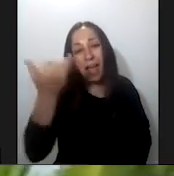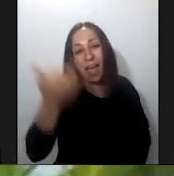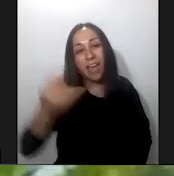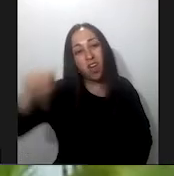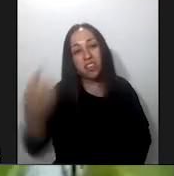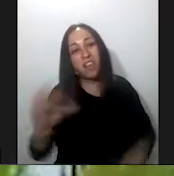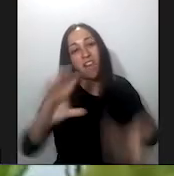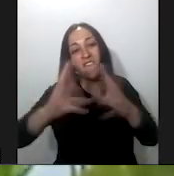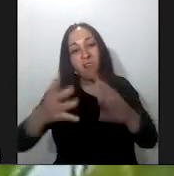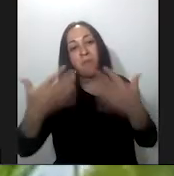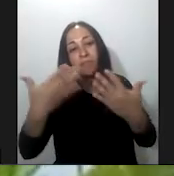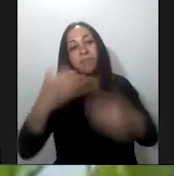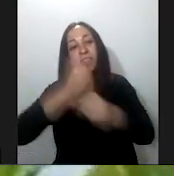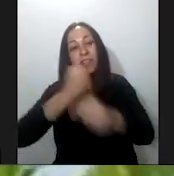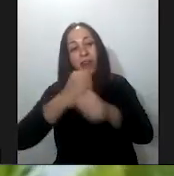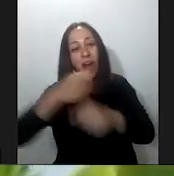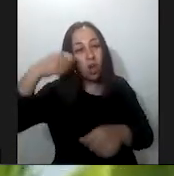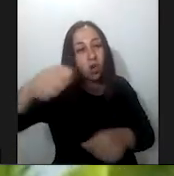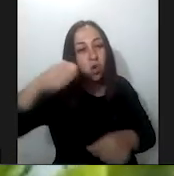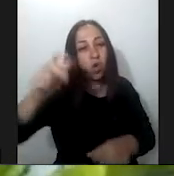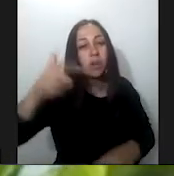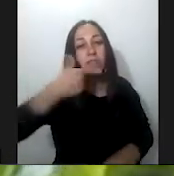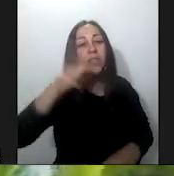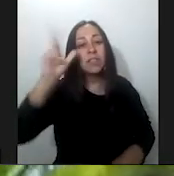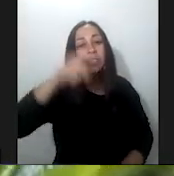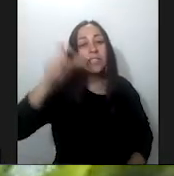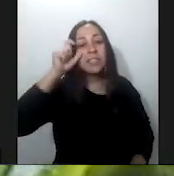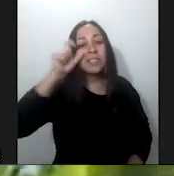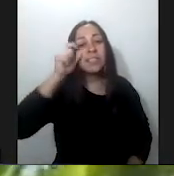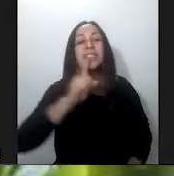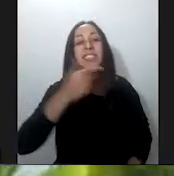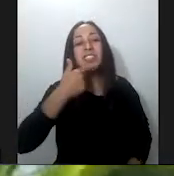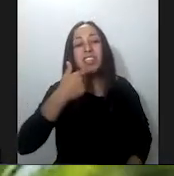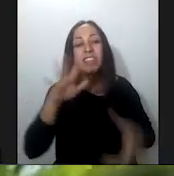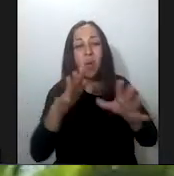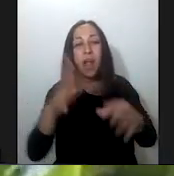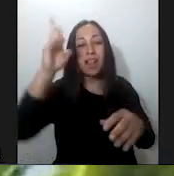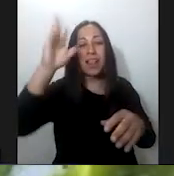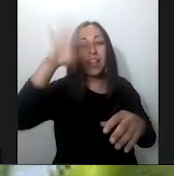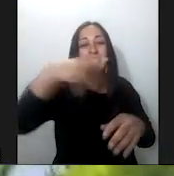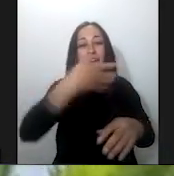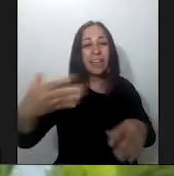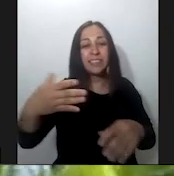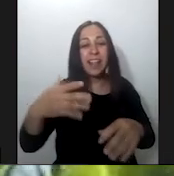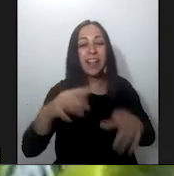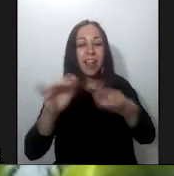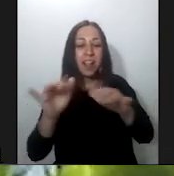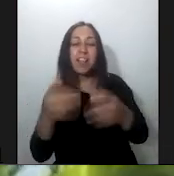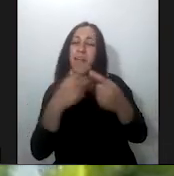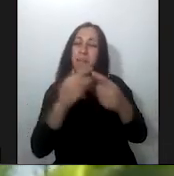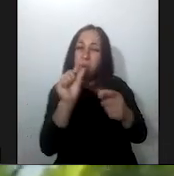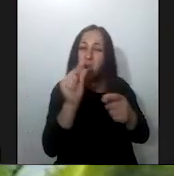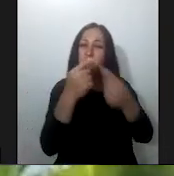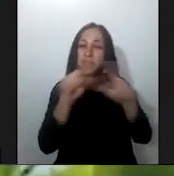Entonces, sepan que también existe esta posibilidad de trabajar con Google Sheet, bien, que de alguna manera es como el Excel en